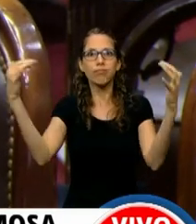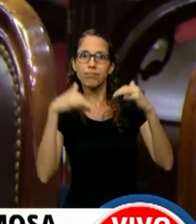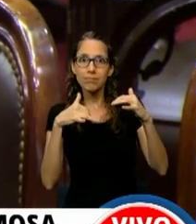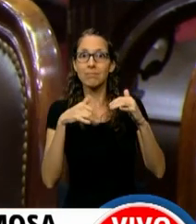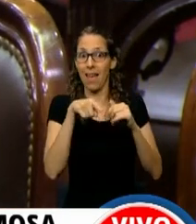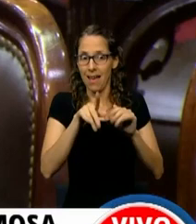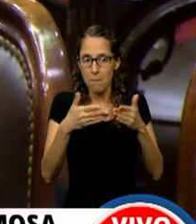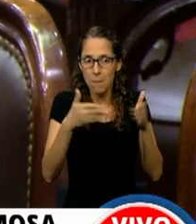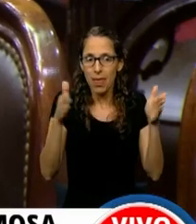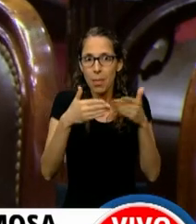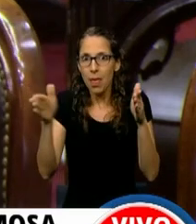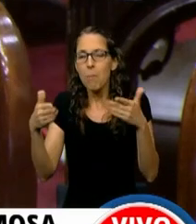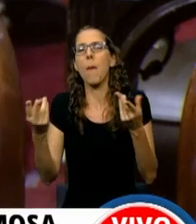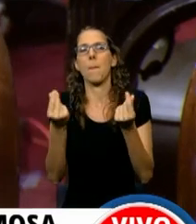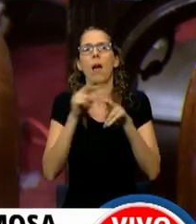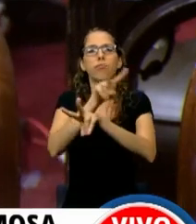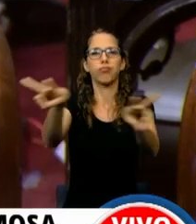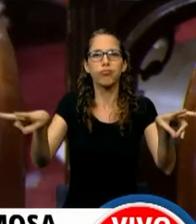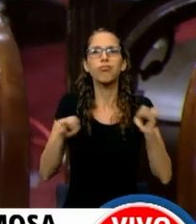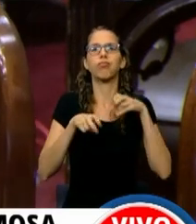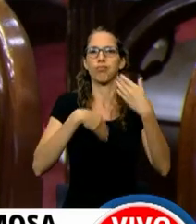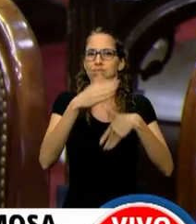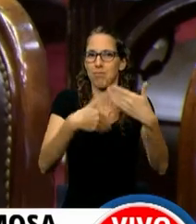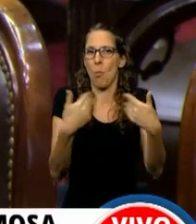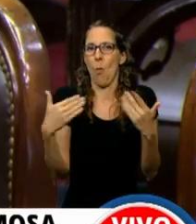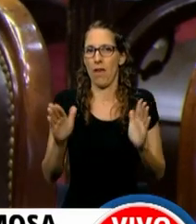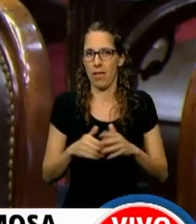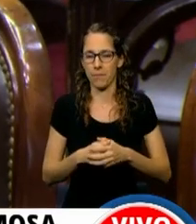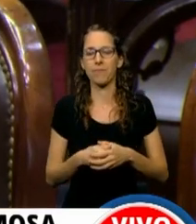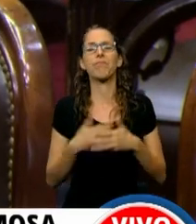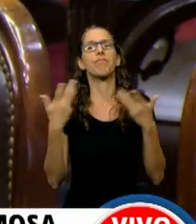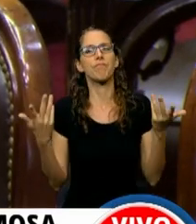oportunidad para que sigan entrando divisas. Por eso desde el programa,